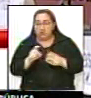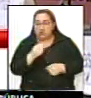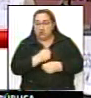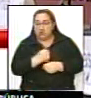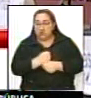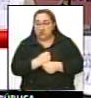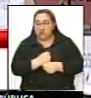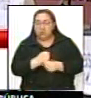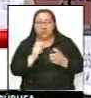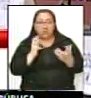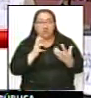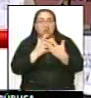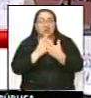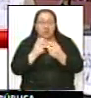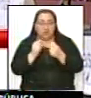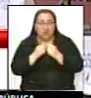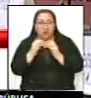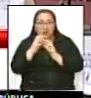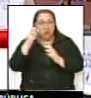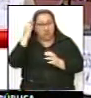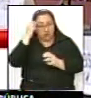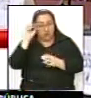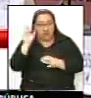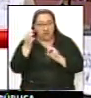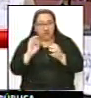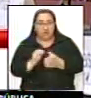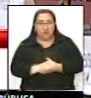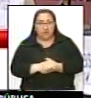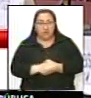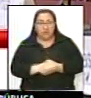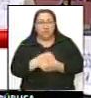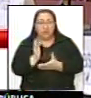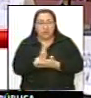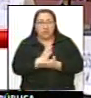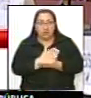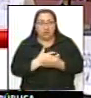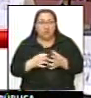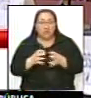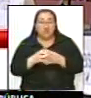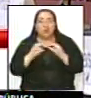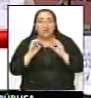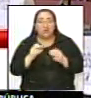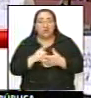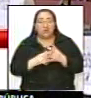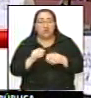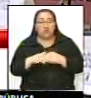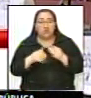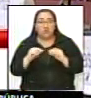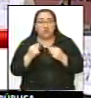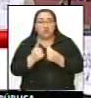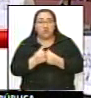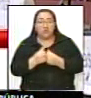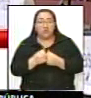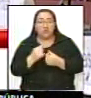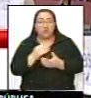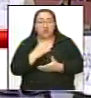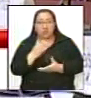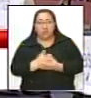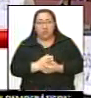trabajo articulado con una política económica de distribución justa, que los sectores no son los